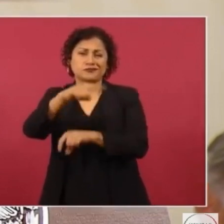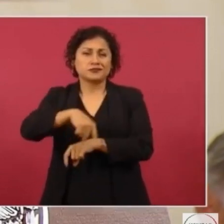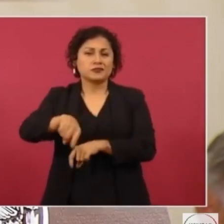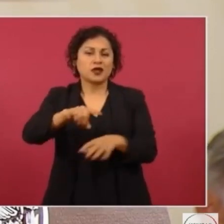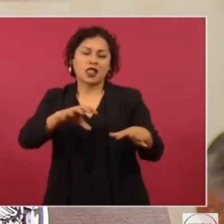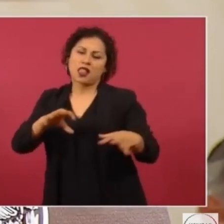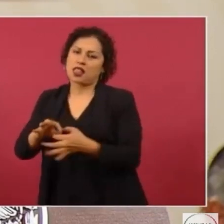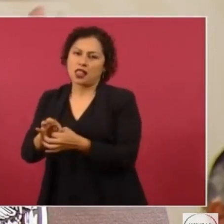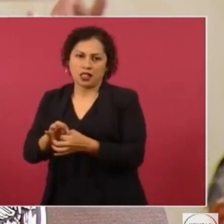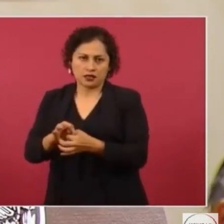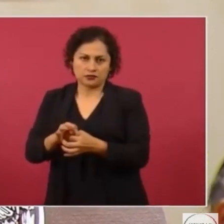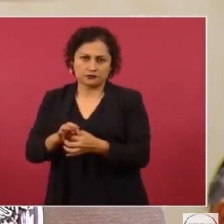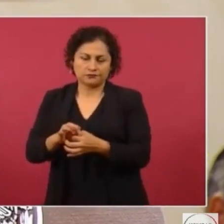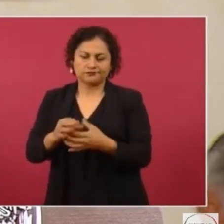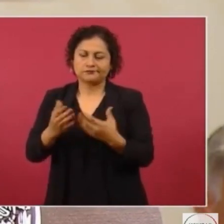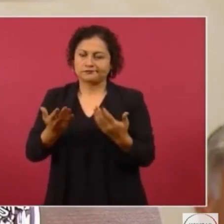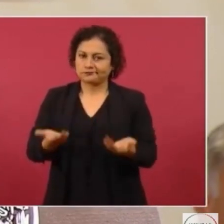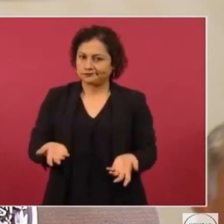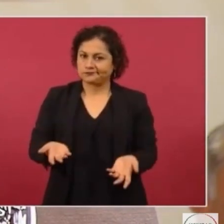Afortunadamente, como